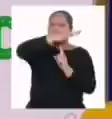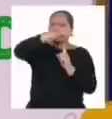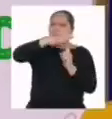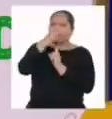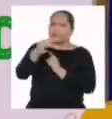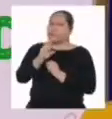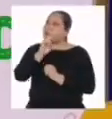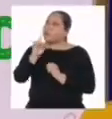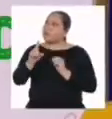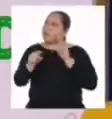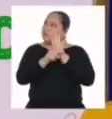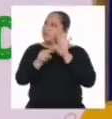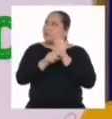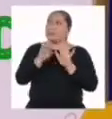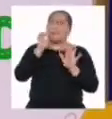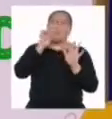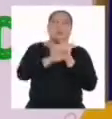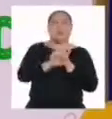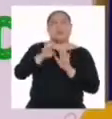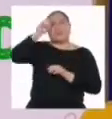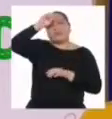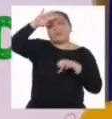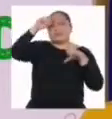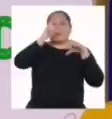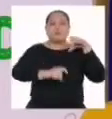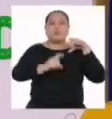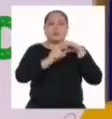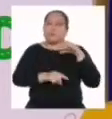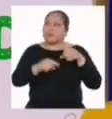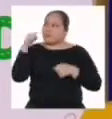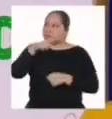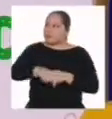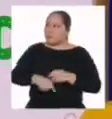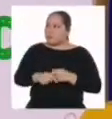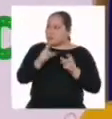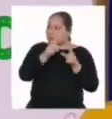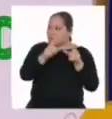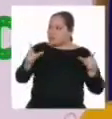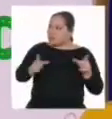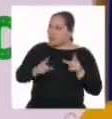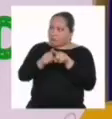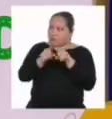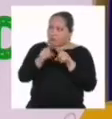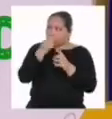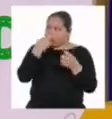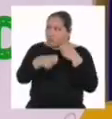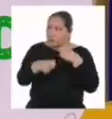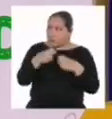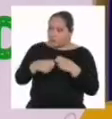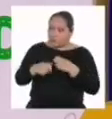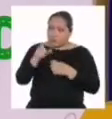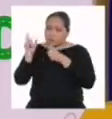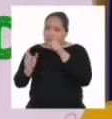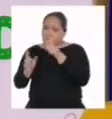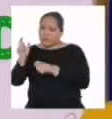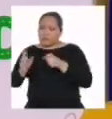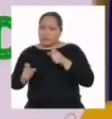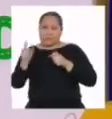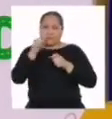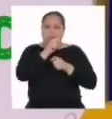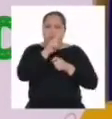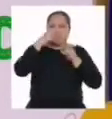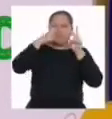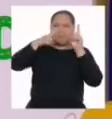efectos negativos de actividades como la minería, en el área urbana también hay problemas porque las poblaciones expresan su preocupación contra